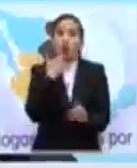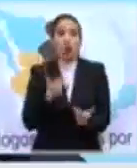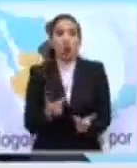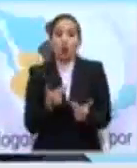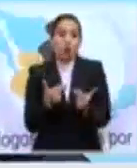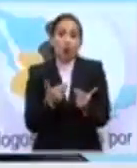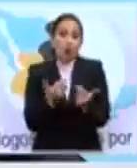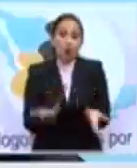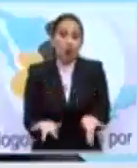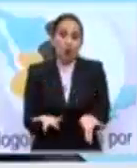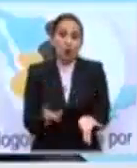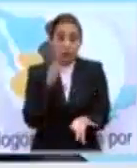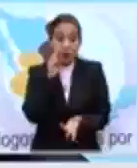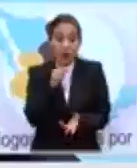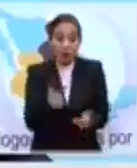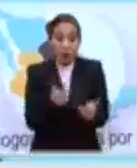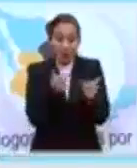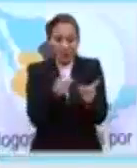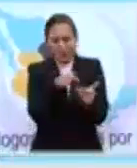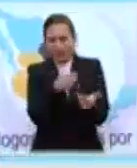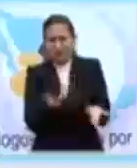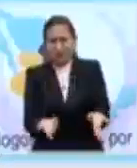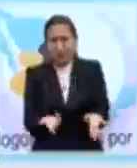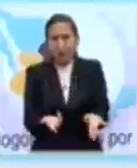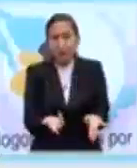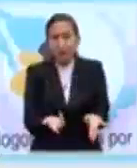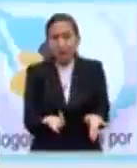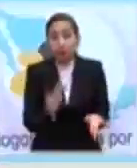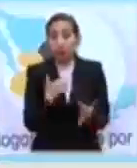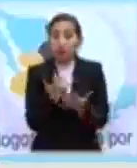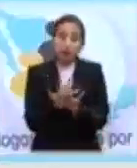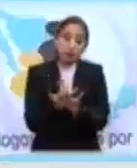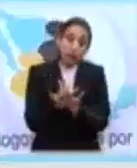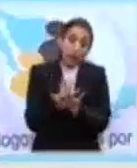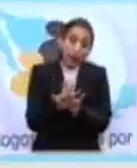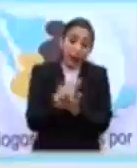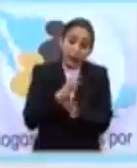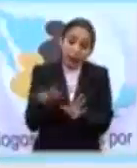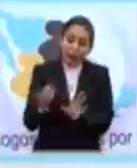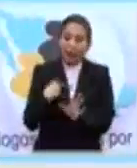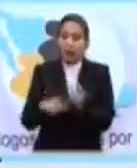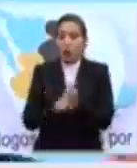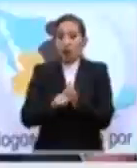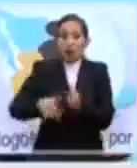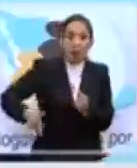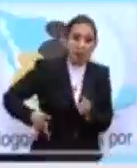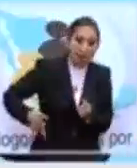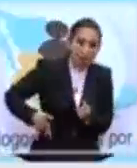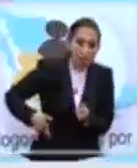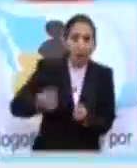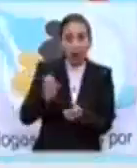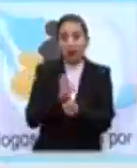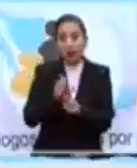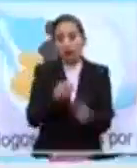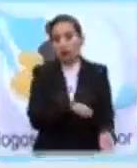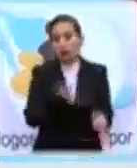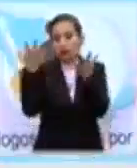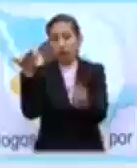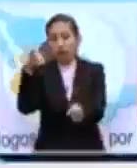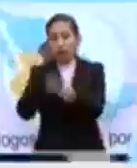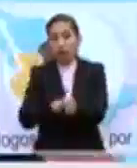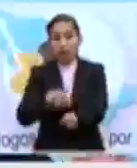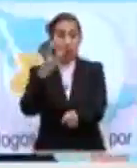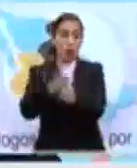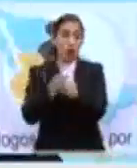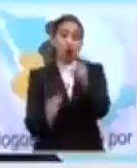negocio. Así se ve, ¿eh? Entonces, vamos a esperar que ya tenga insuficiencia renal para entonces enviarlo al hospital